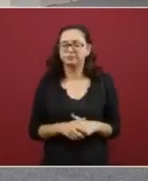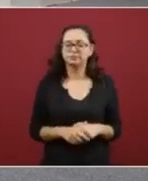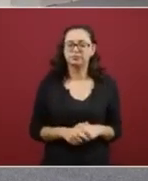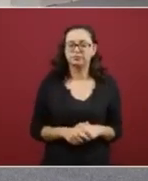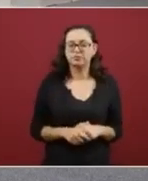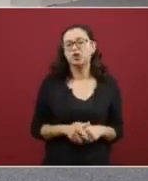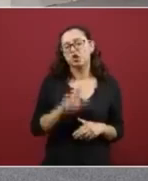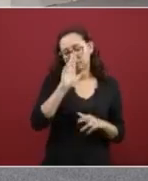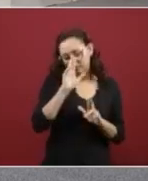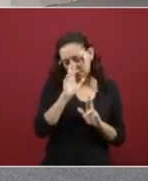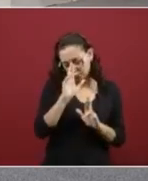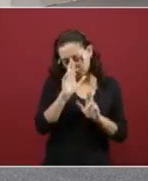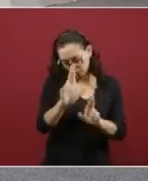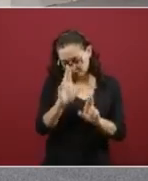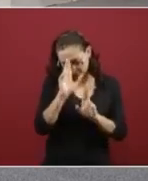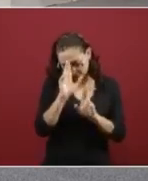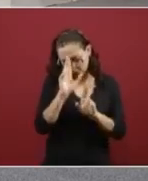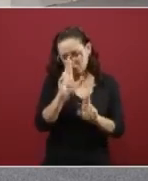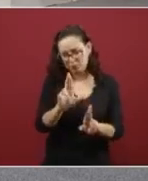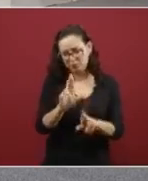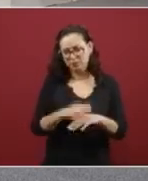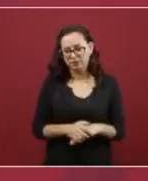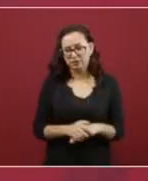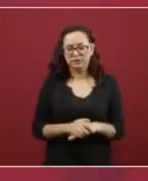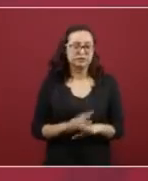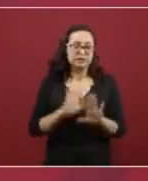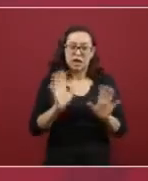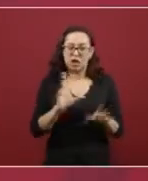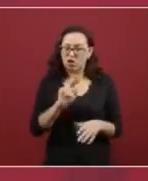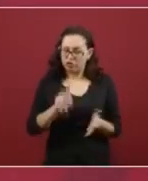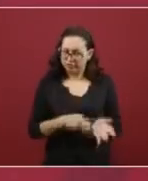con todo respeto, ya no lo vuelvo a decir.